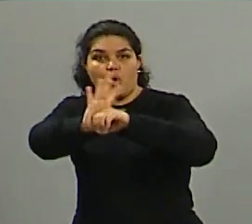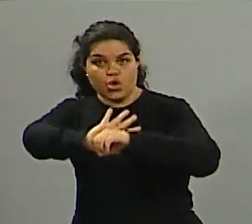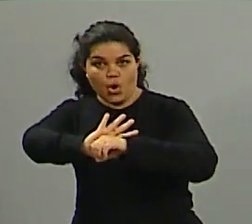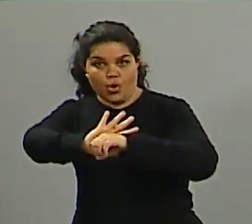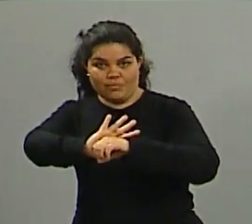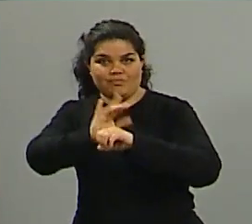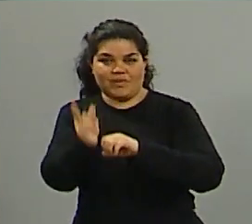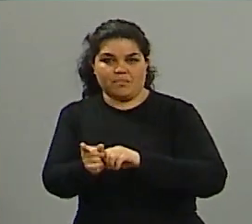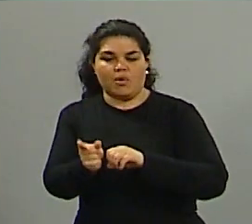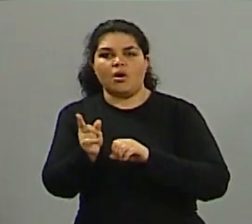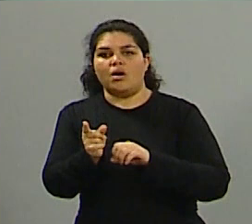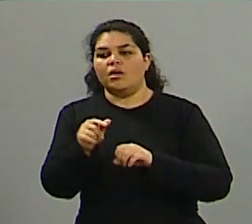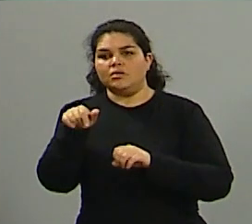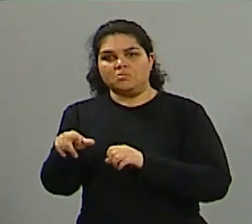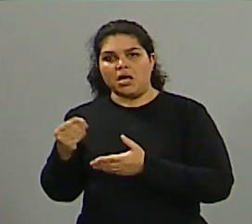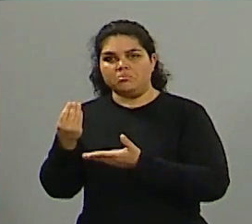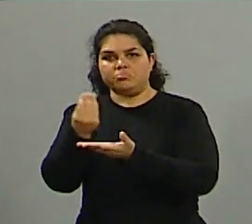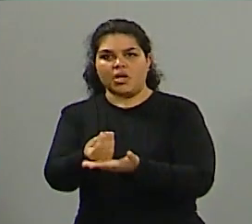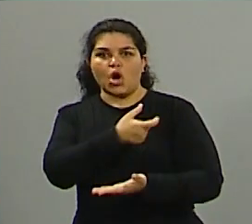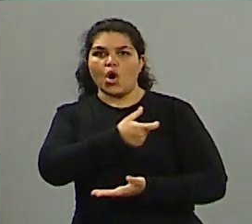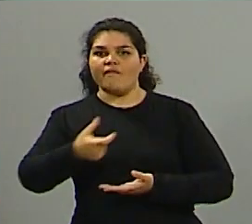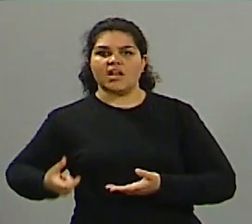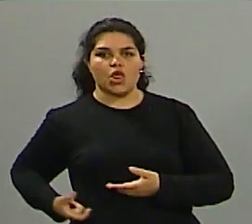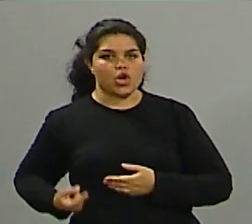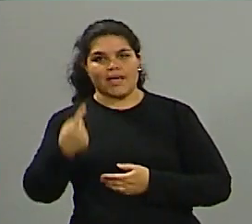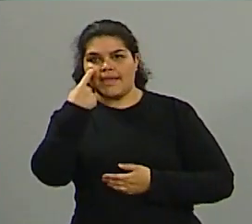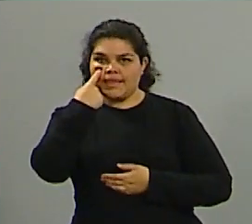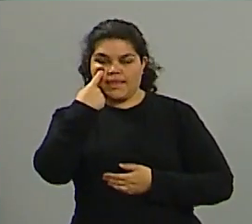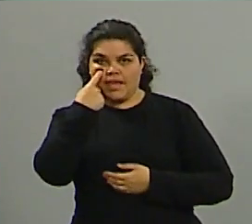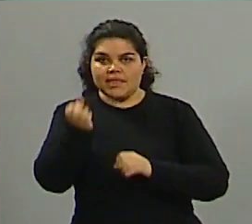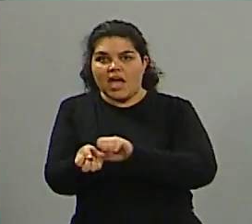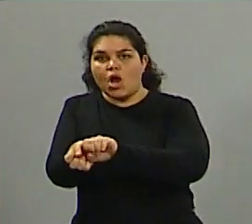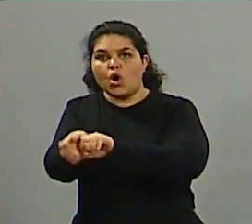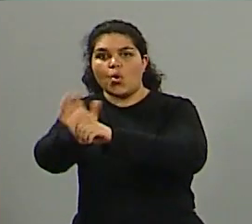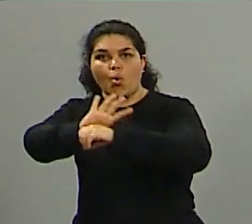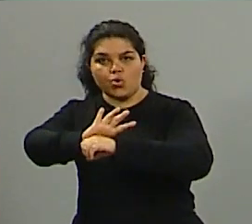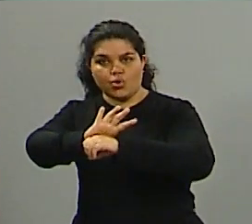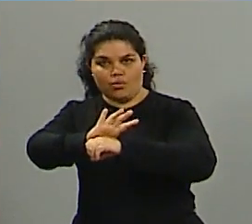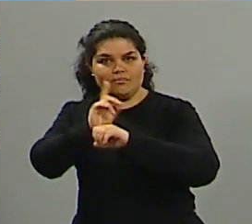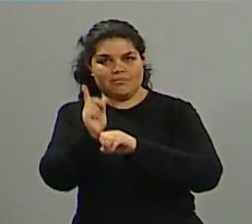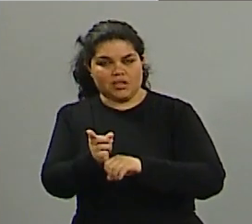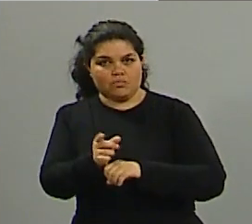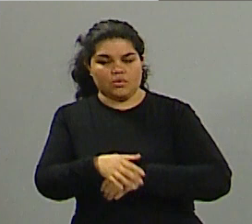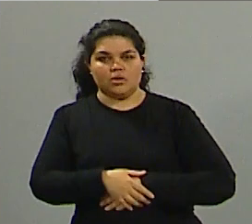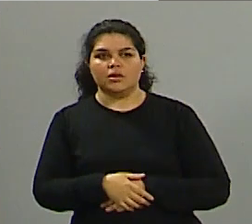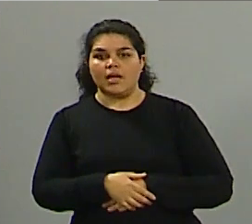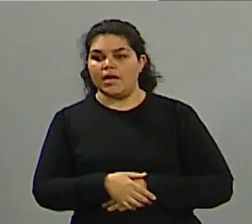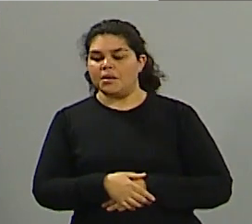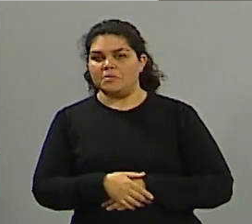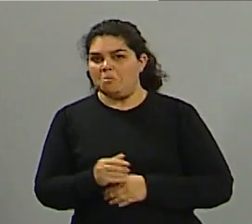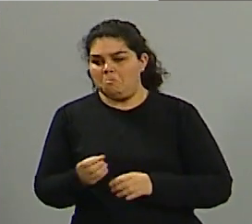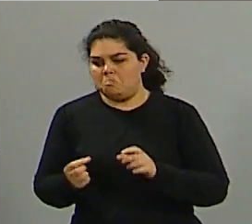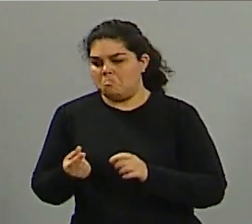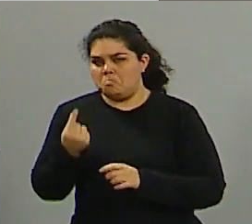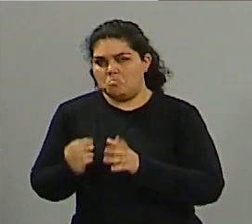de Cuyo, digamos. Claro, el cargo es gobernador intendente de Cuyo porque hace muy poco que se ha conformado una nueva